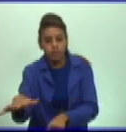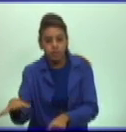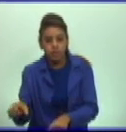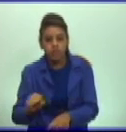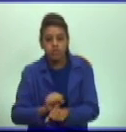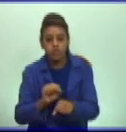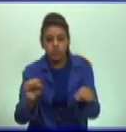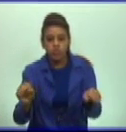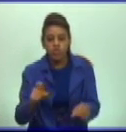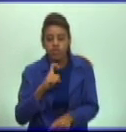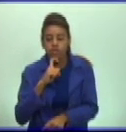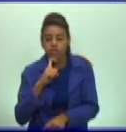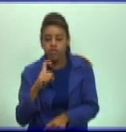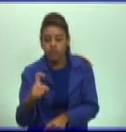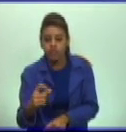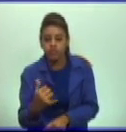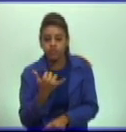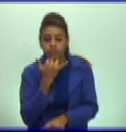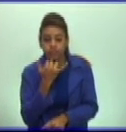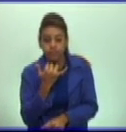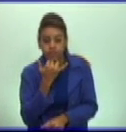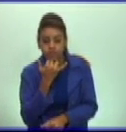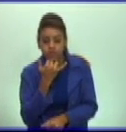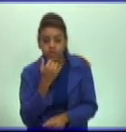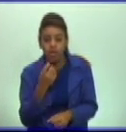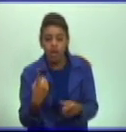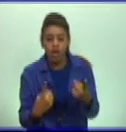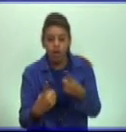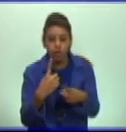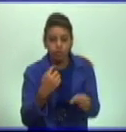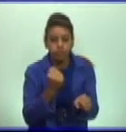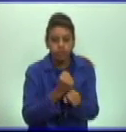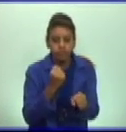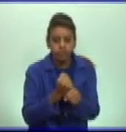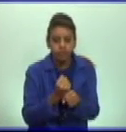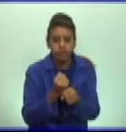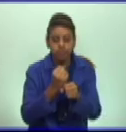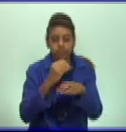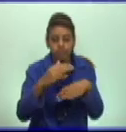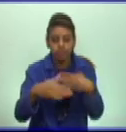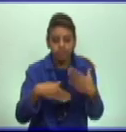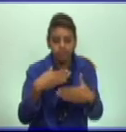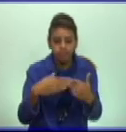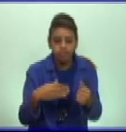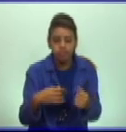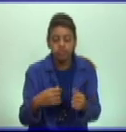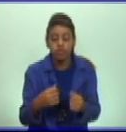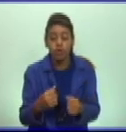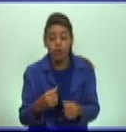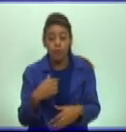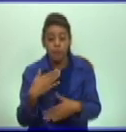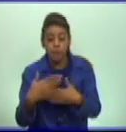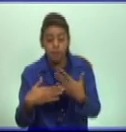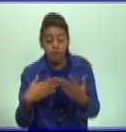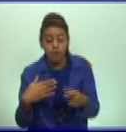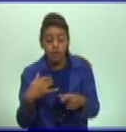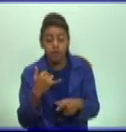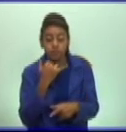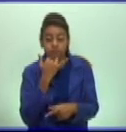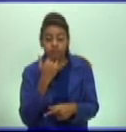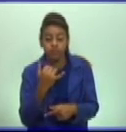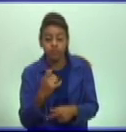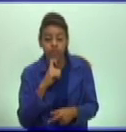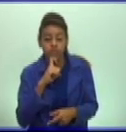compleja. Colapsaron todos los sectores. La situación económica era bien difícil, pero sin embargo,